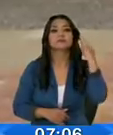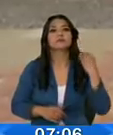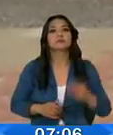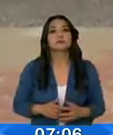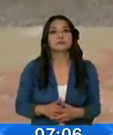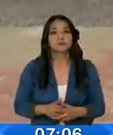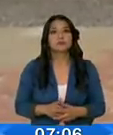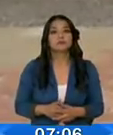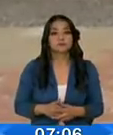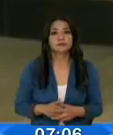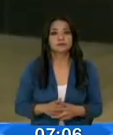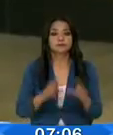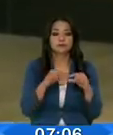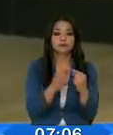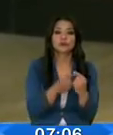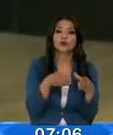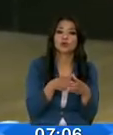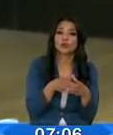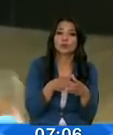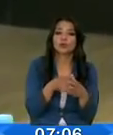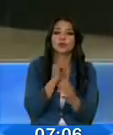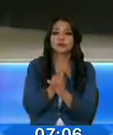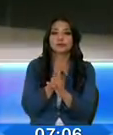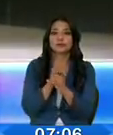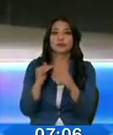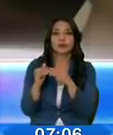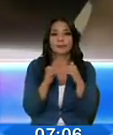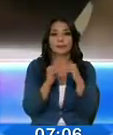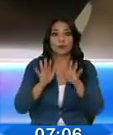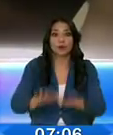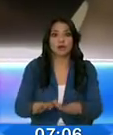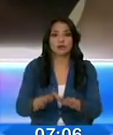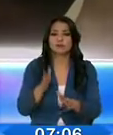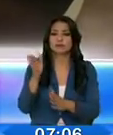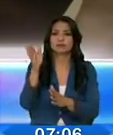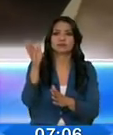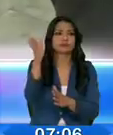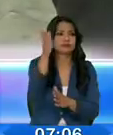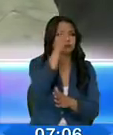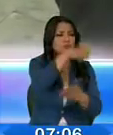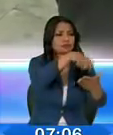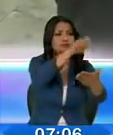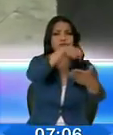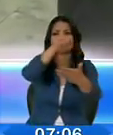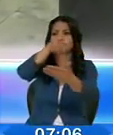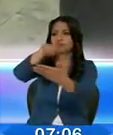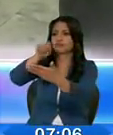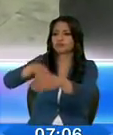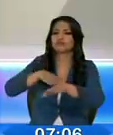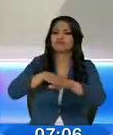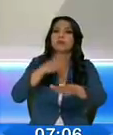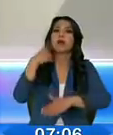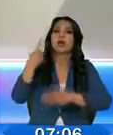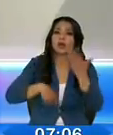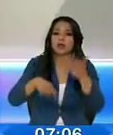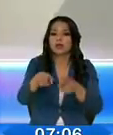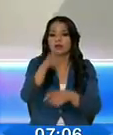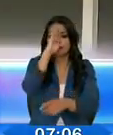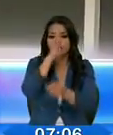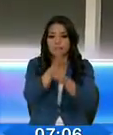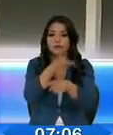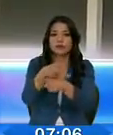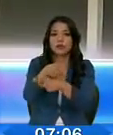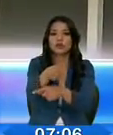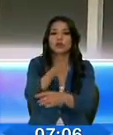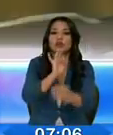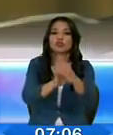Campaña Actúa, el Comité por la Institucionalización Democrática sigue recolectando firmas de respaldo para la eliminación del Consejo de